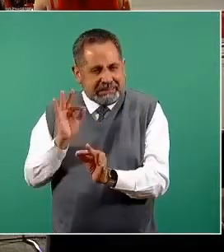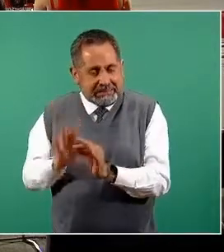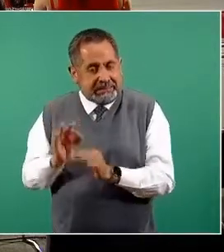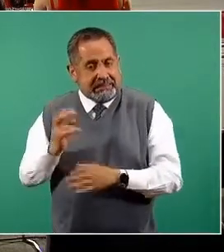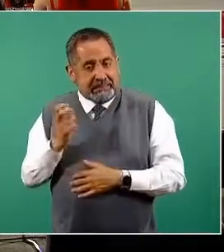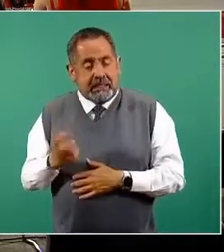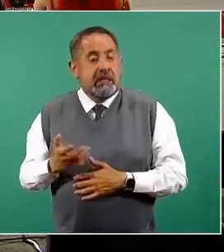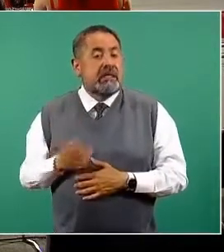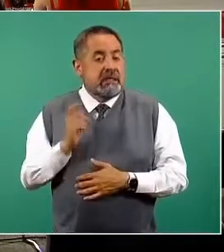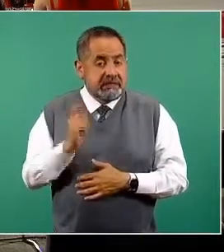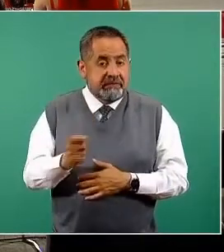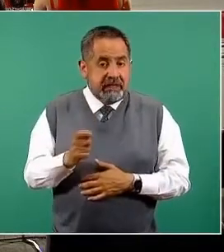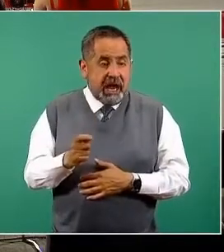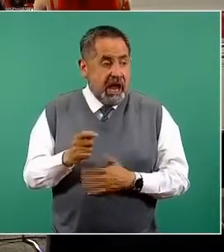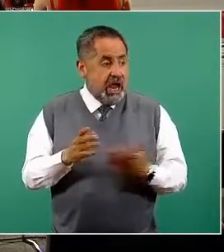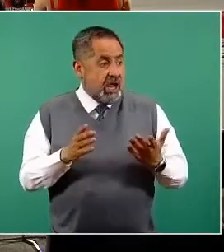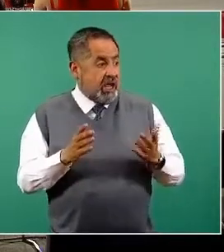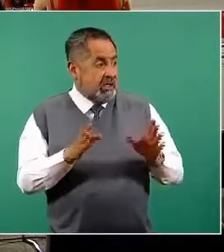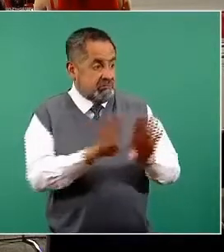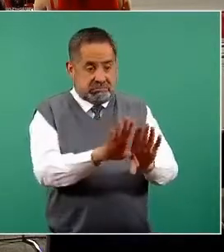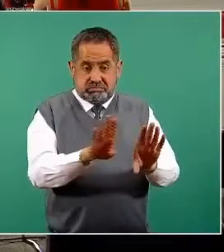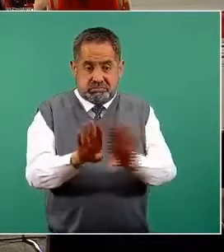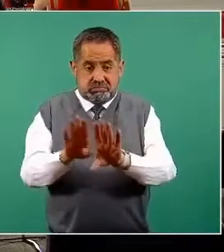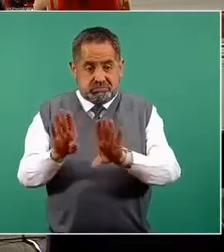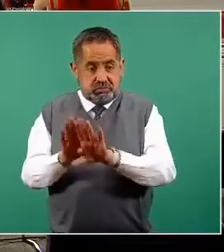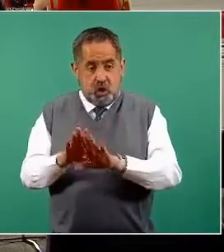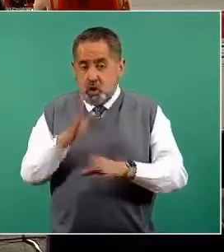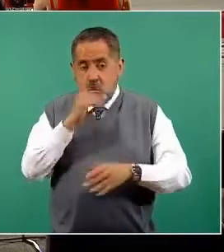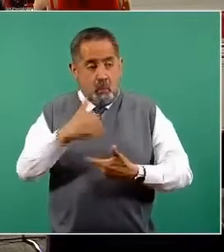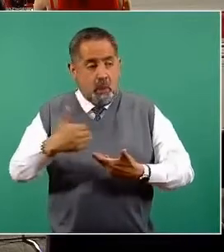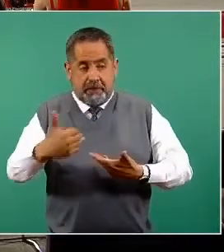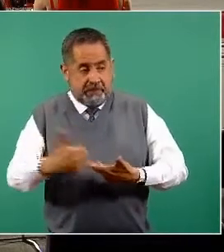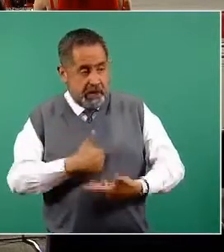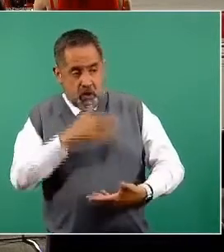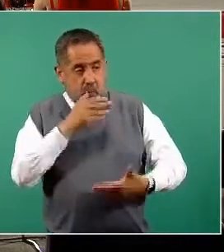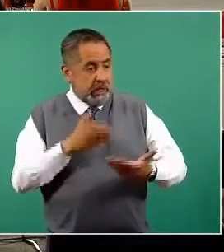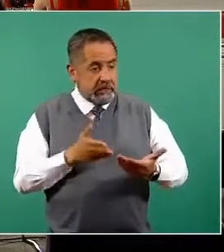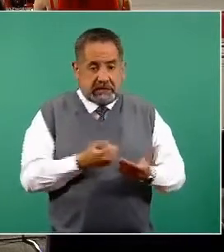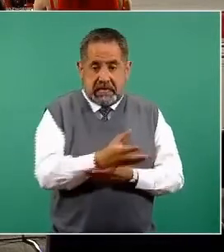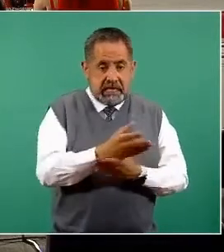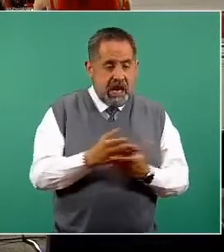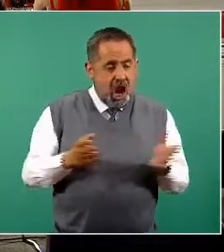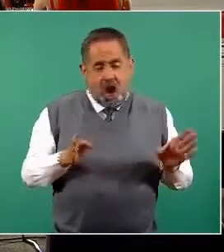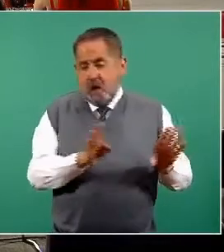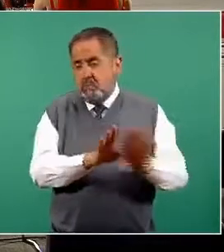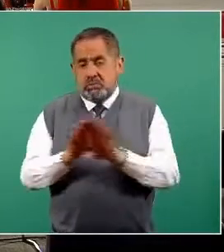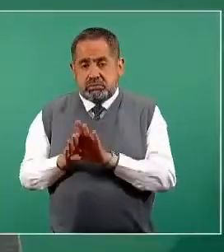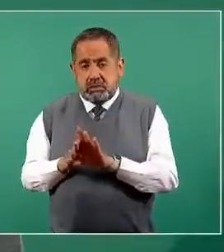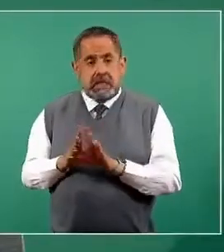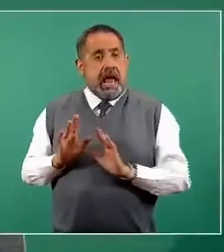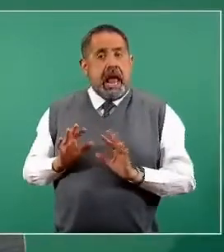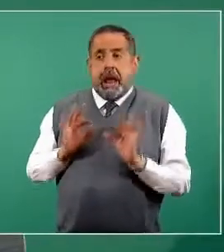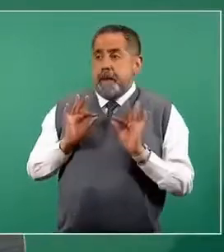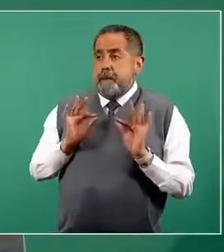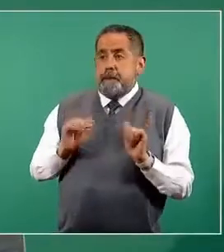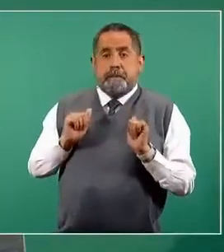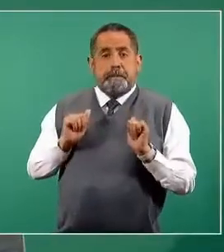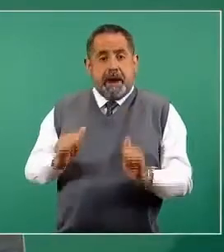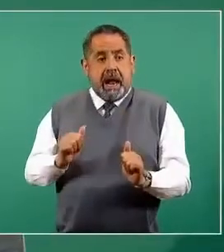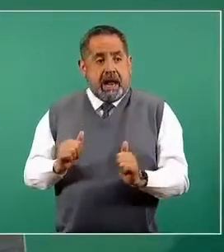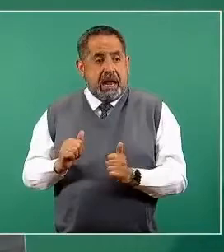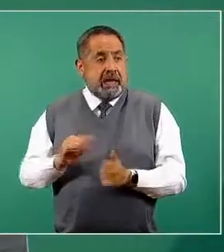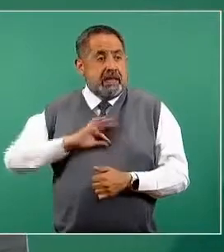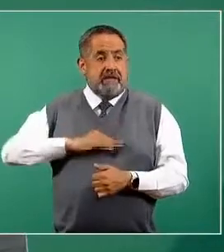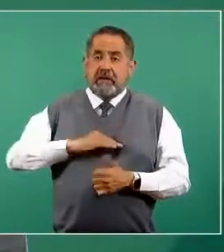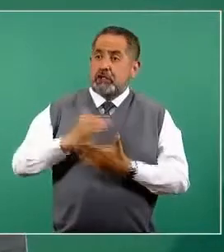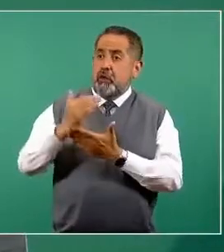que los mecanismos de restricción de la movilidad son efectivos, logran el propósito de